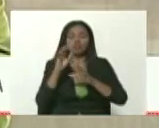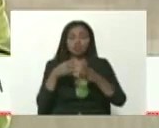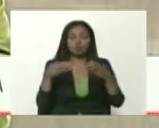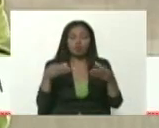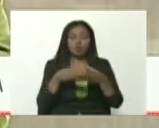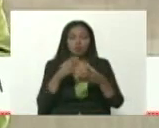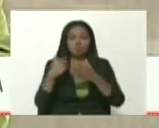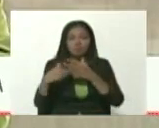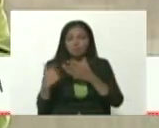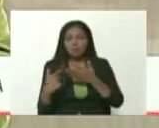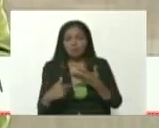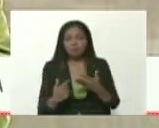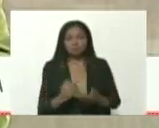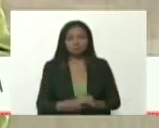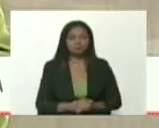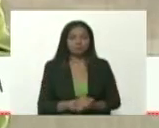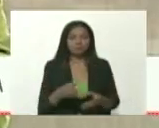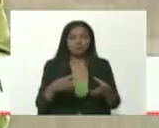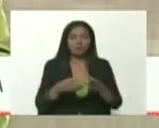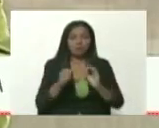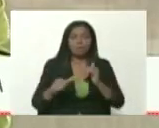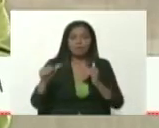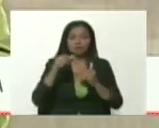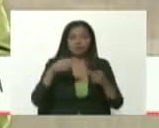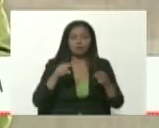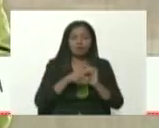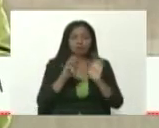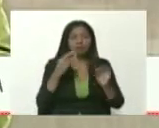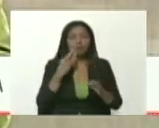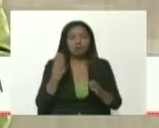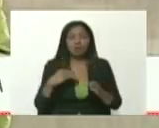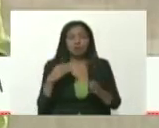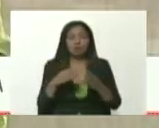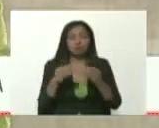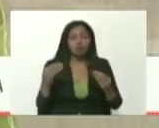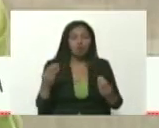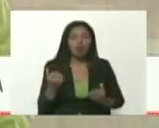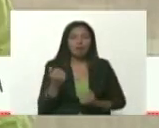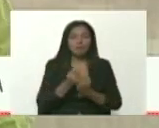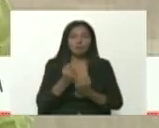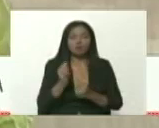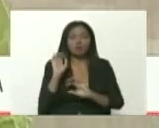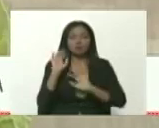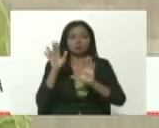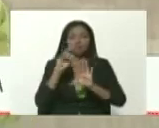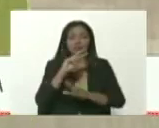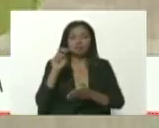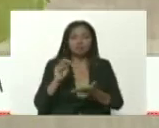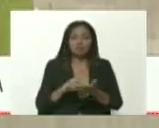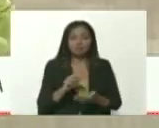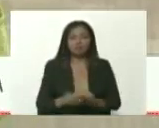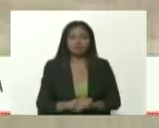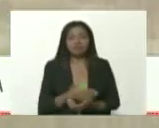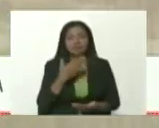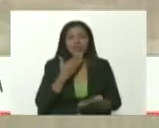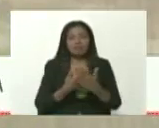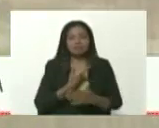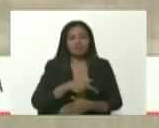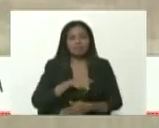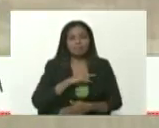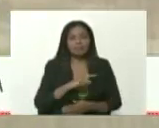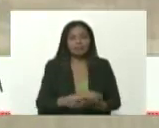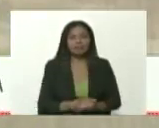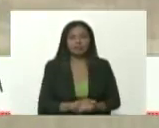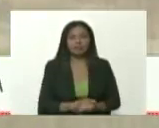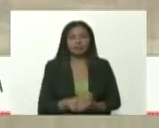sus modalidades, la selección mayor, las selecciones juveniles, todo el apoyo al baloncesto nacional. Gracias, España. Por